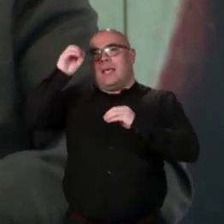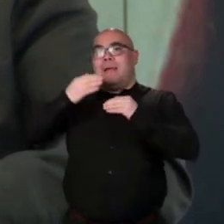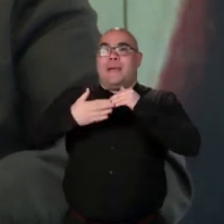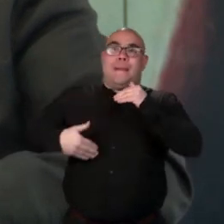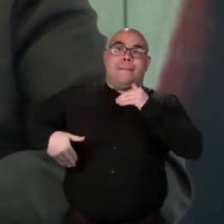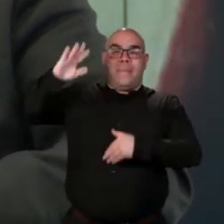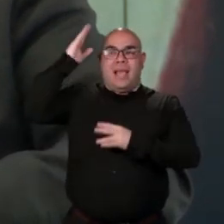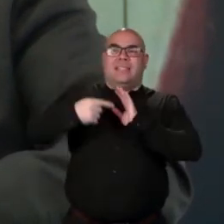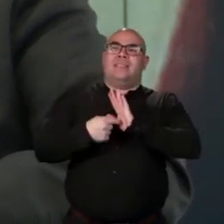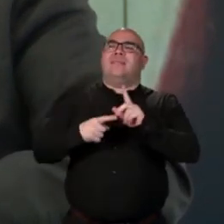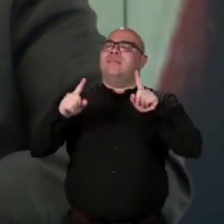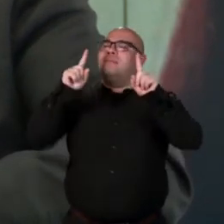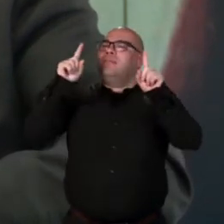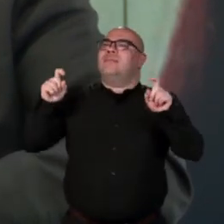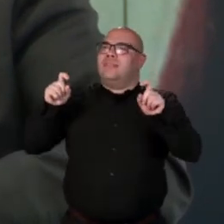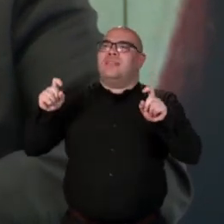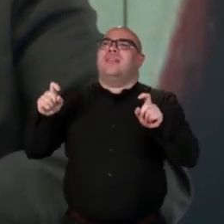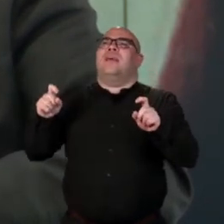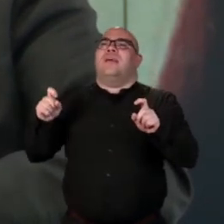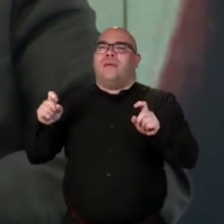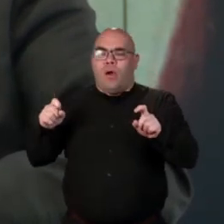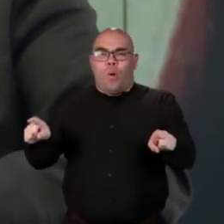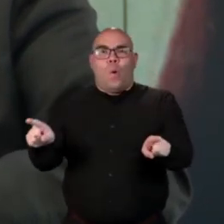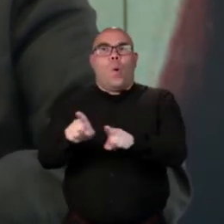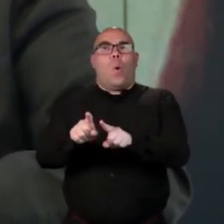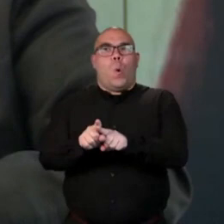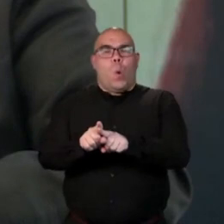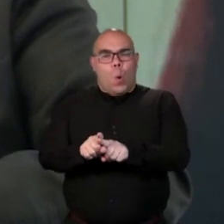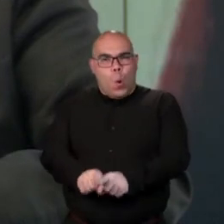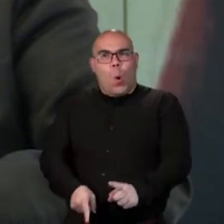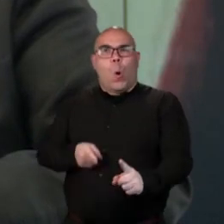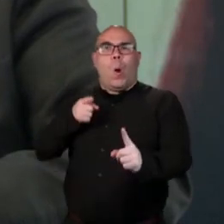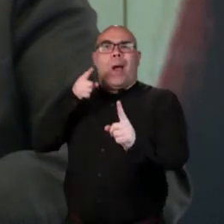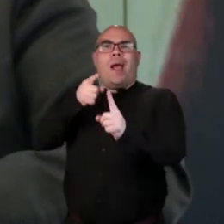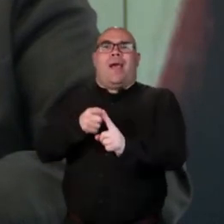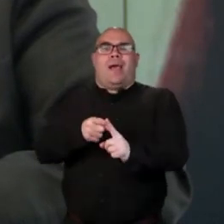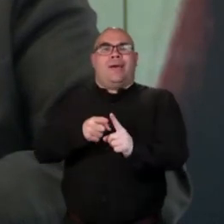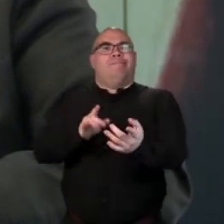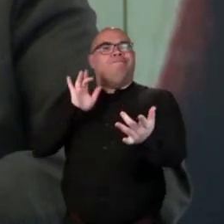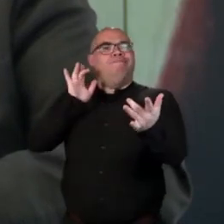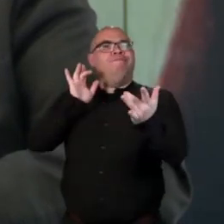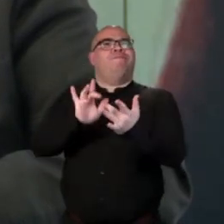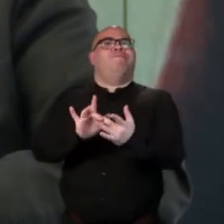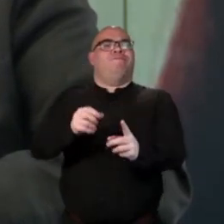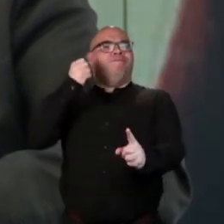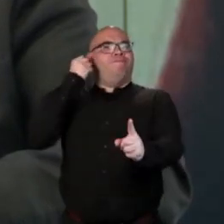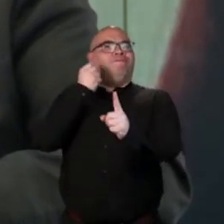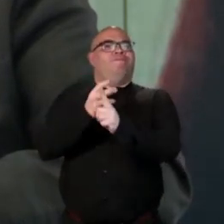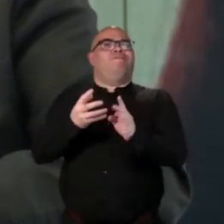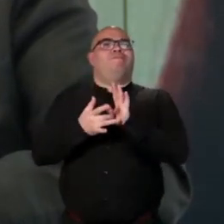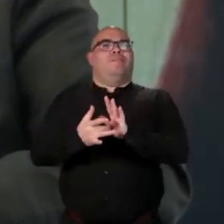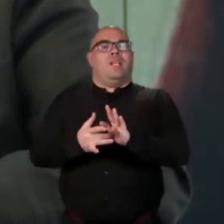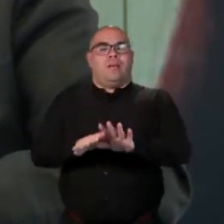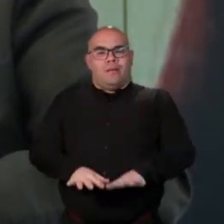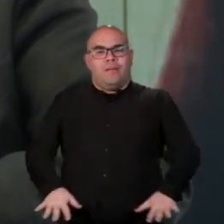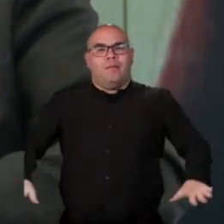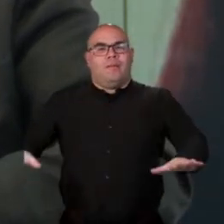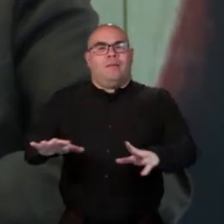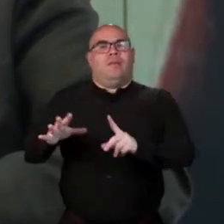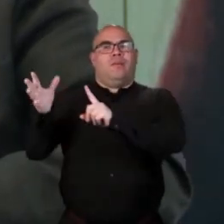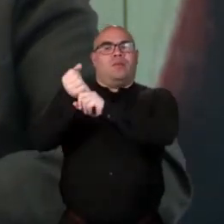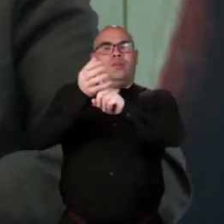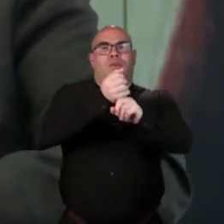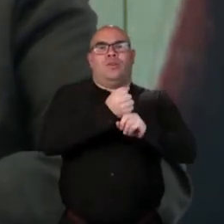la opción también de la Javeriana por una determinación clara del impacto que va alcanzando en la sociedad a través